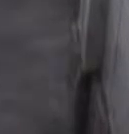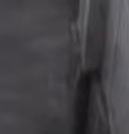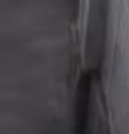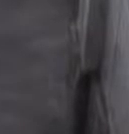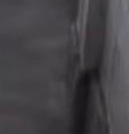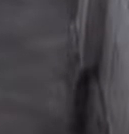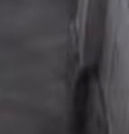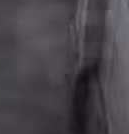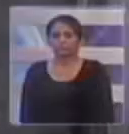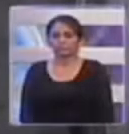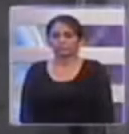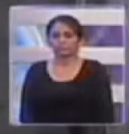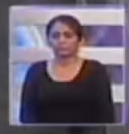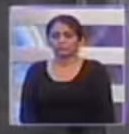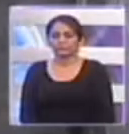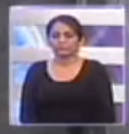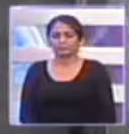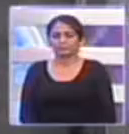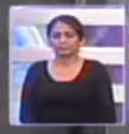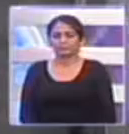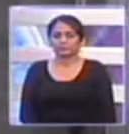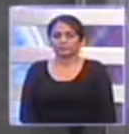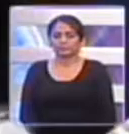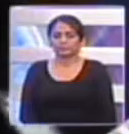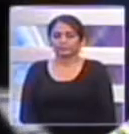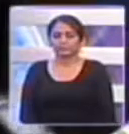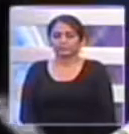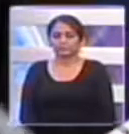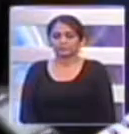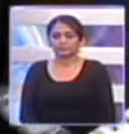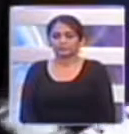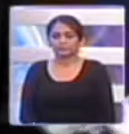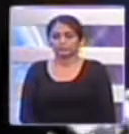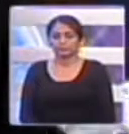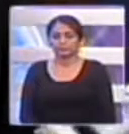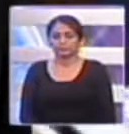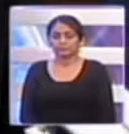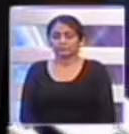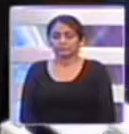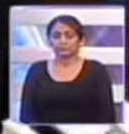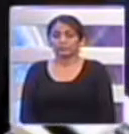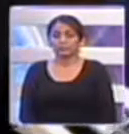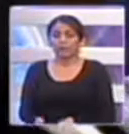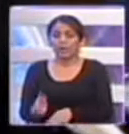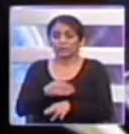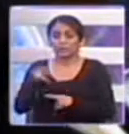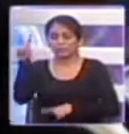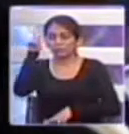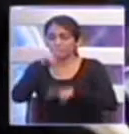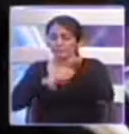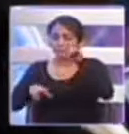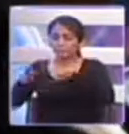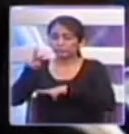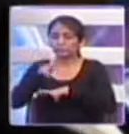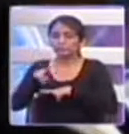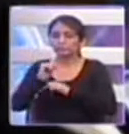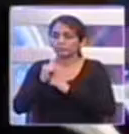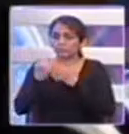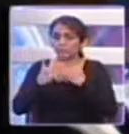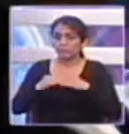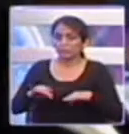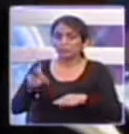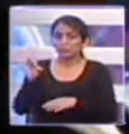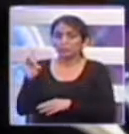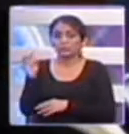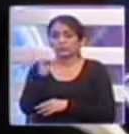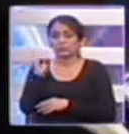los plazos del cronograma de ejecución de las obras del proyecto. Cuando nosotros terminamos la veeduría estábamos con el 80% de avance. Cuando